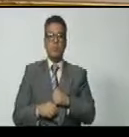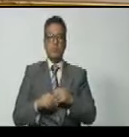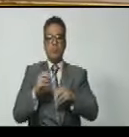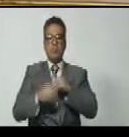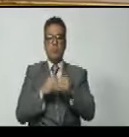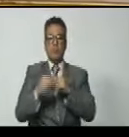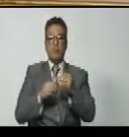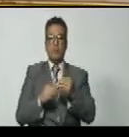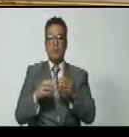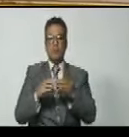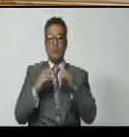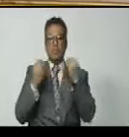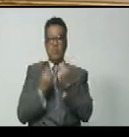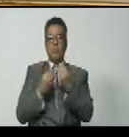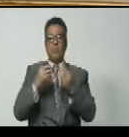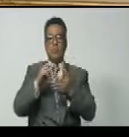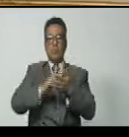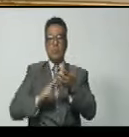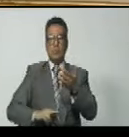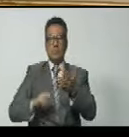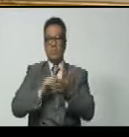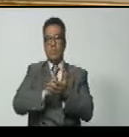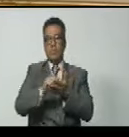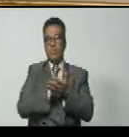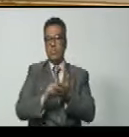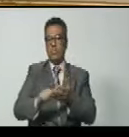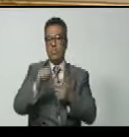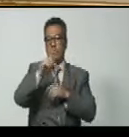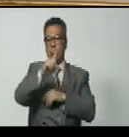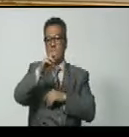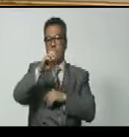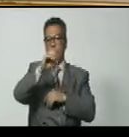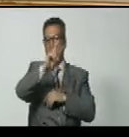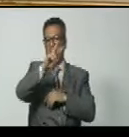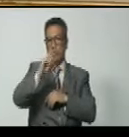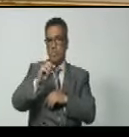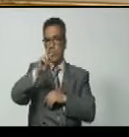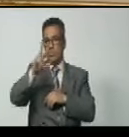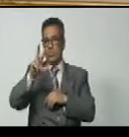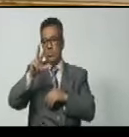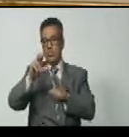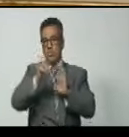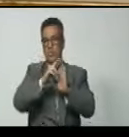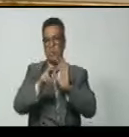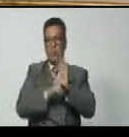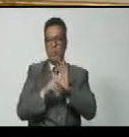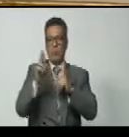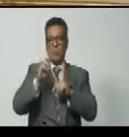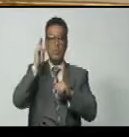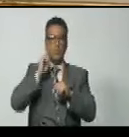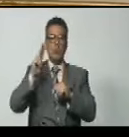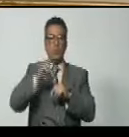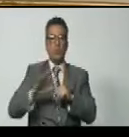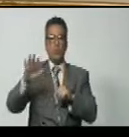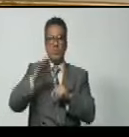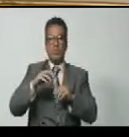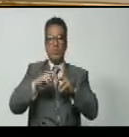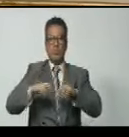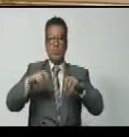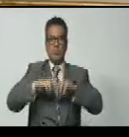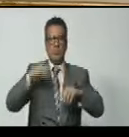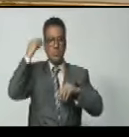reviste carácter orgánico, según lo que reza en el artículo 203 de la Constitución de la República Bolivariana de Venezuela, debo someter